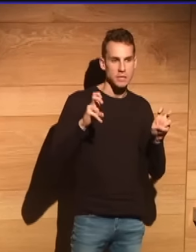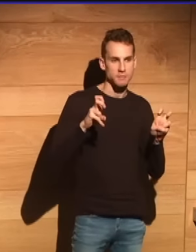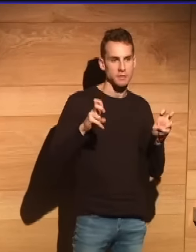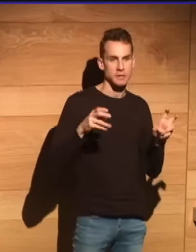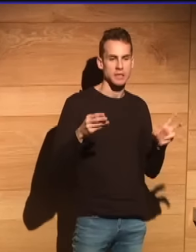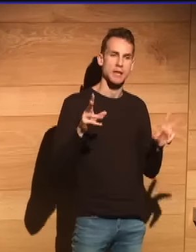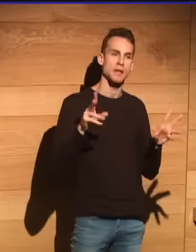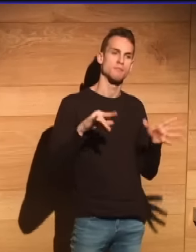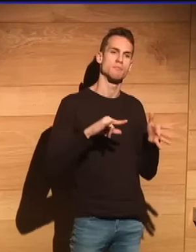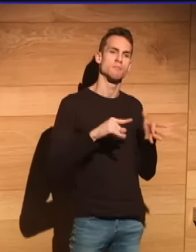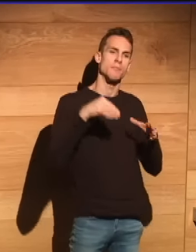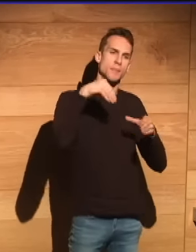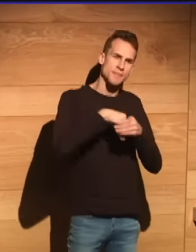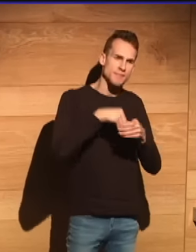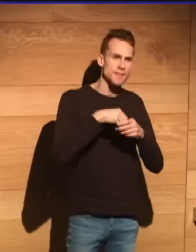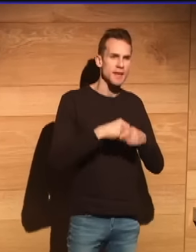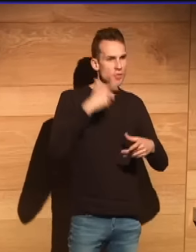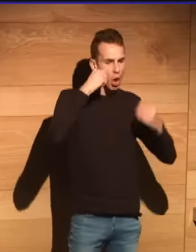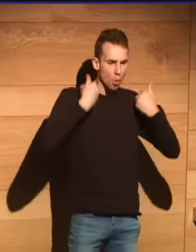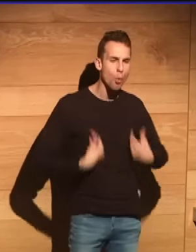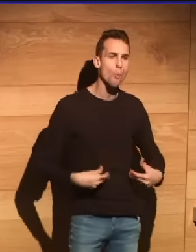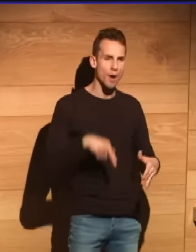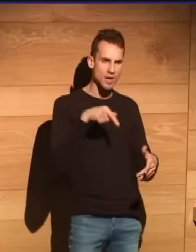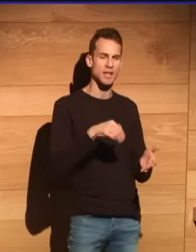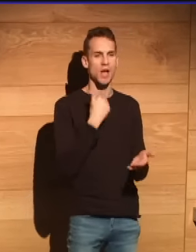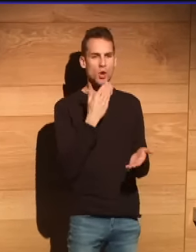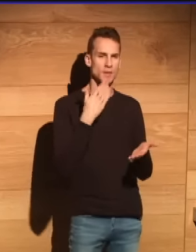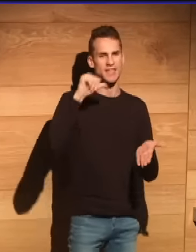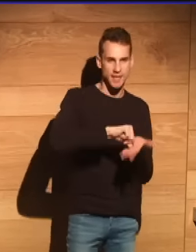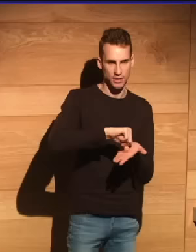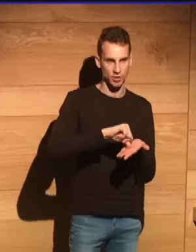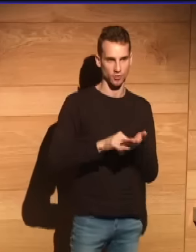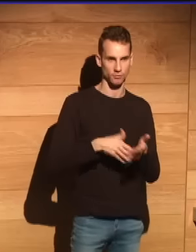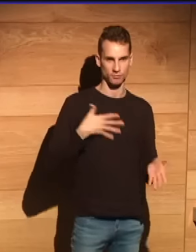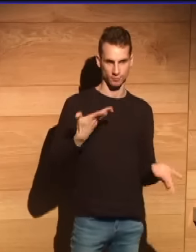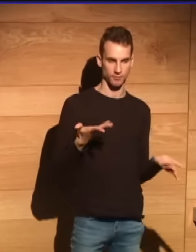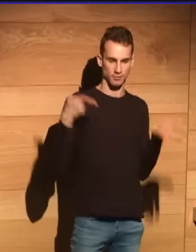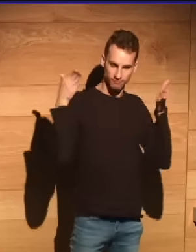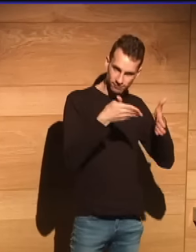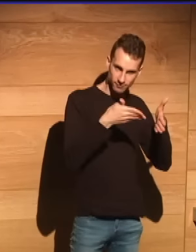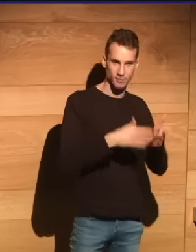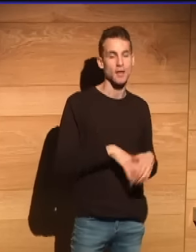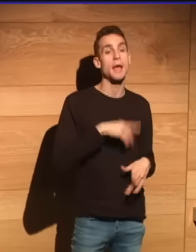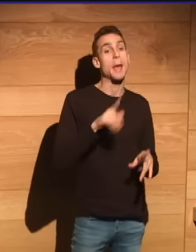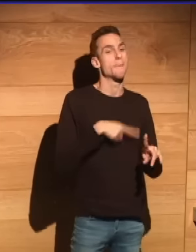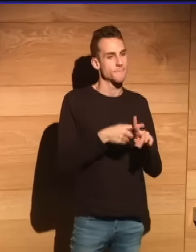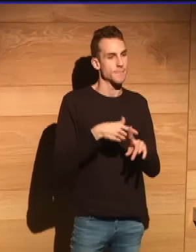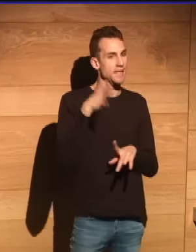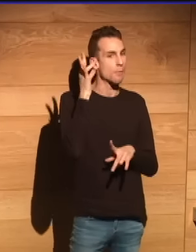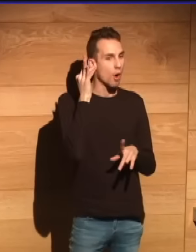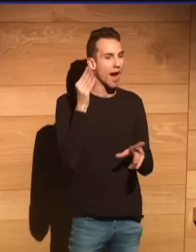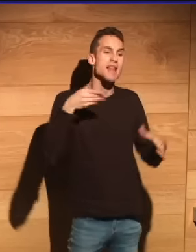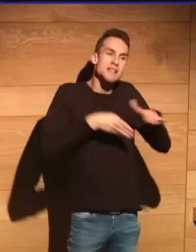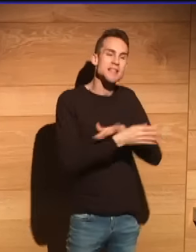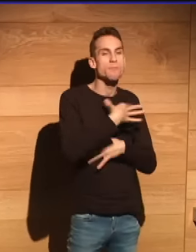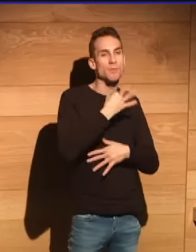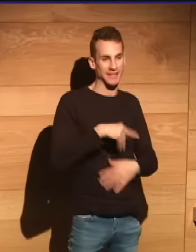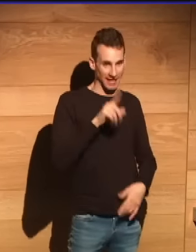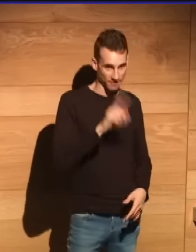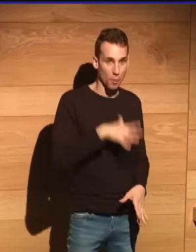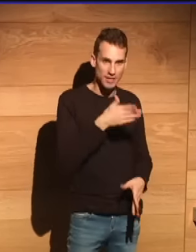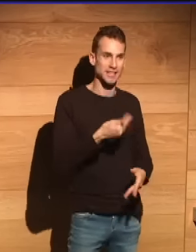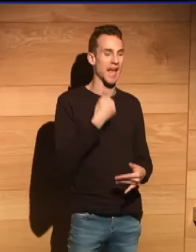de todo, y donde, por supuesto, que es lo que nos traía hoy aquí, la mujer esté, porque es una oportunidad